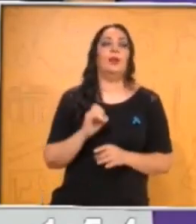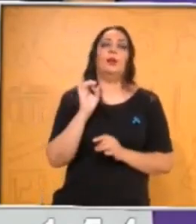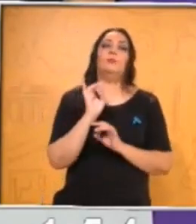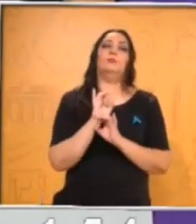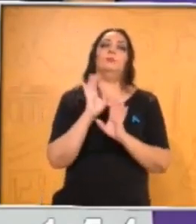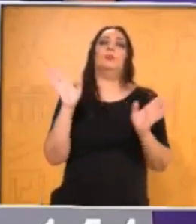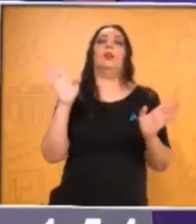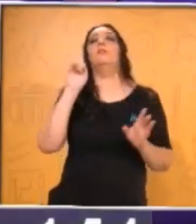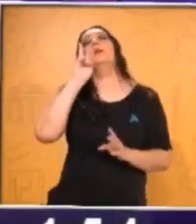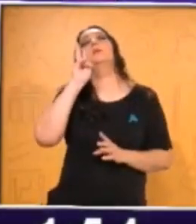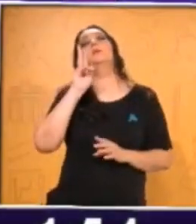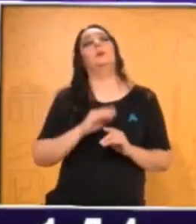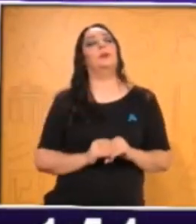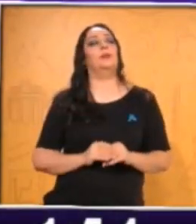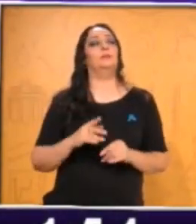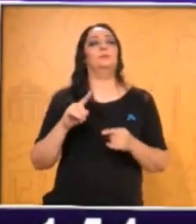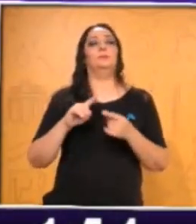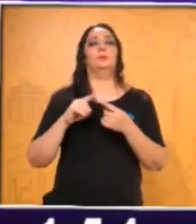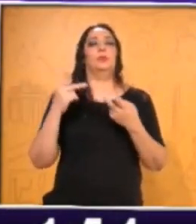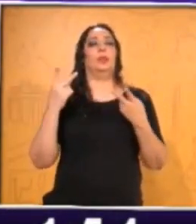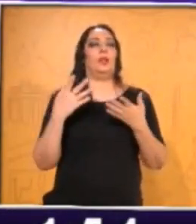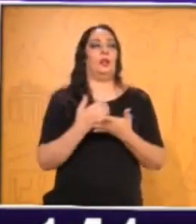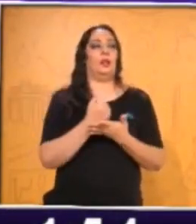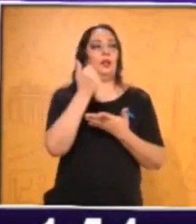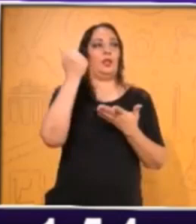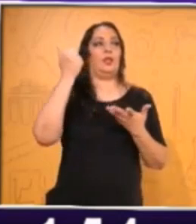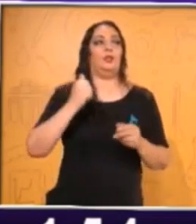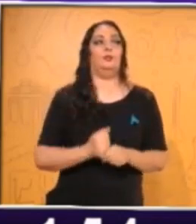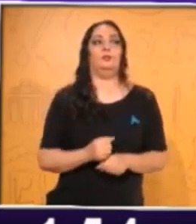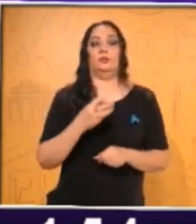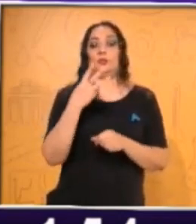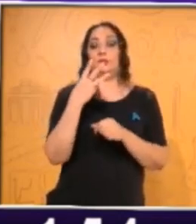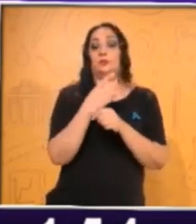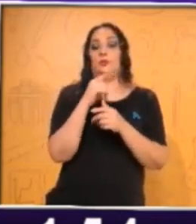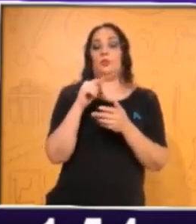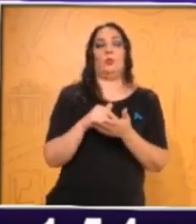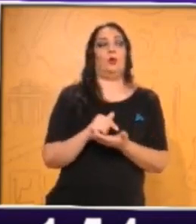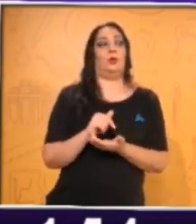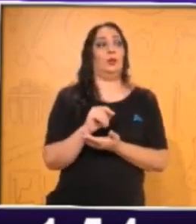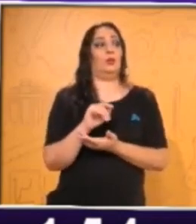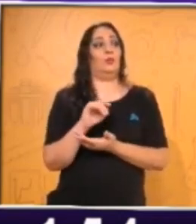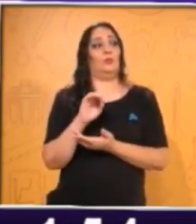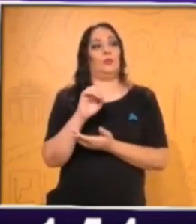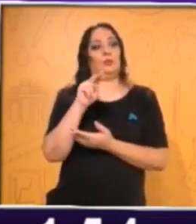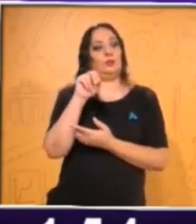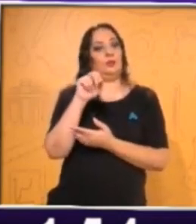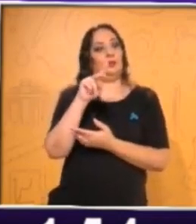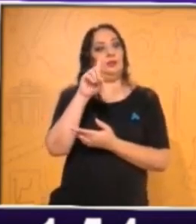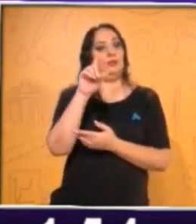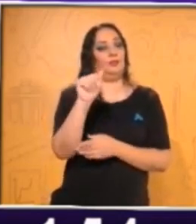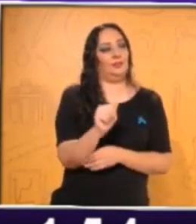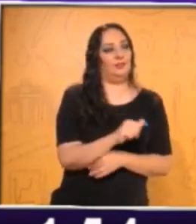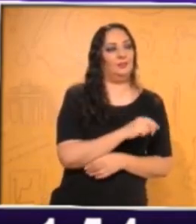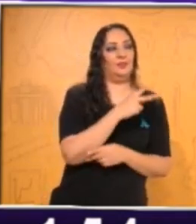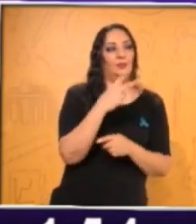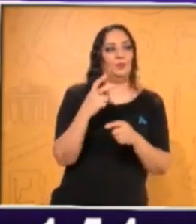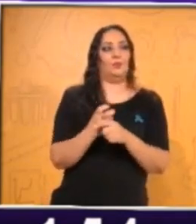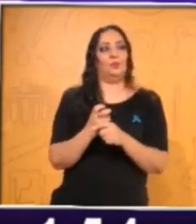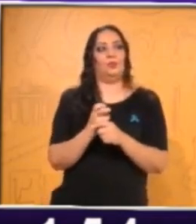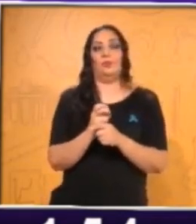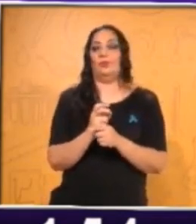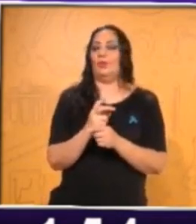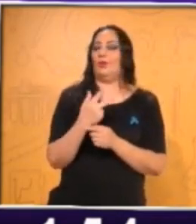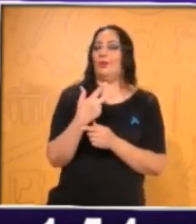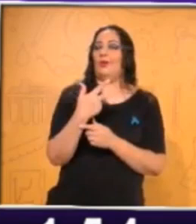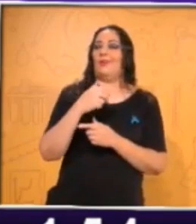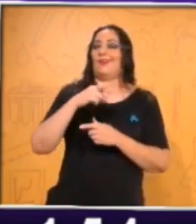ver el podium. El podium de ganadores. Tercer lugar, Akari Fernanda. Segundo lugar.